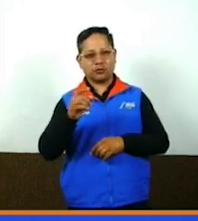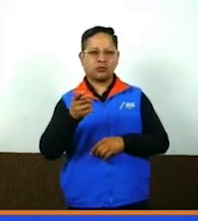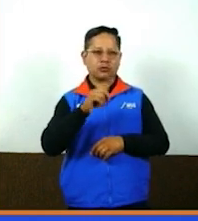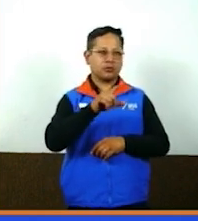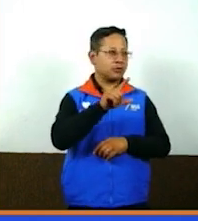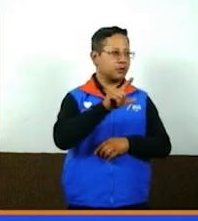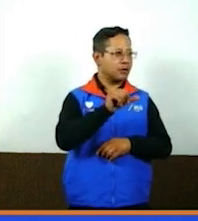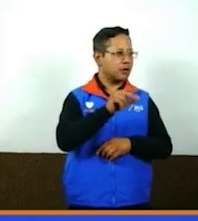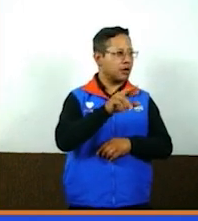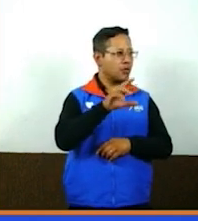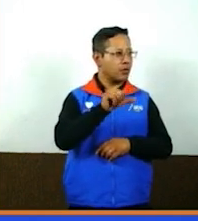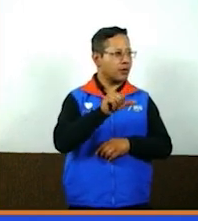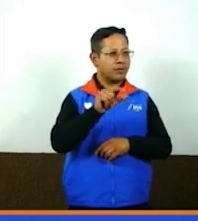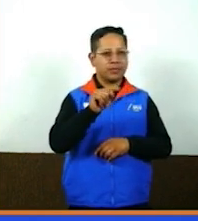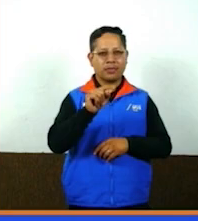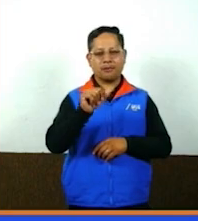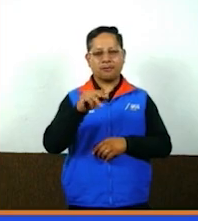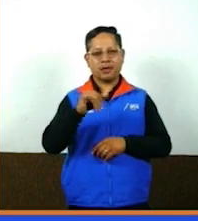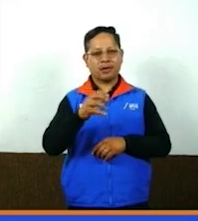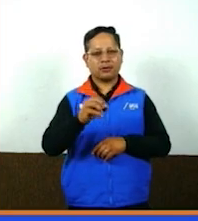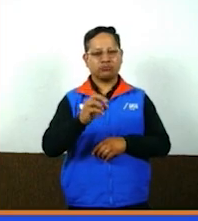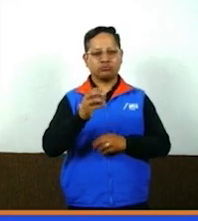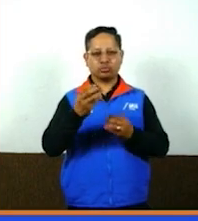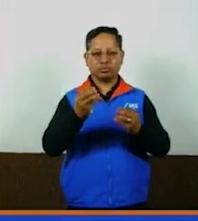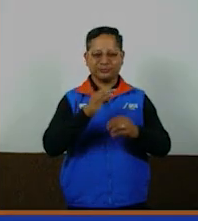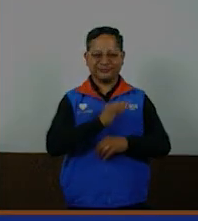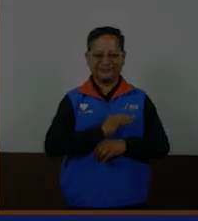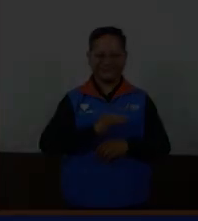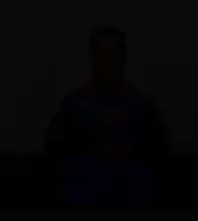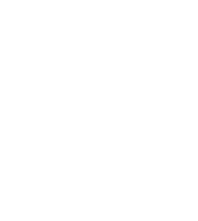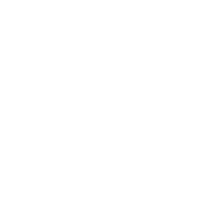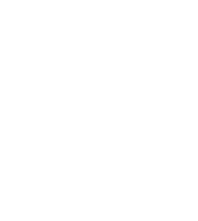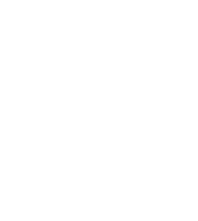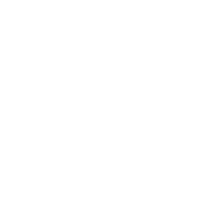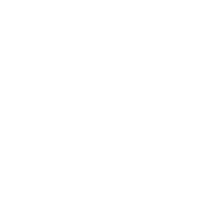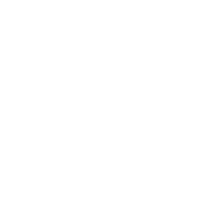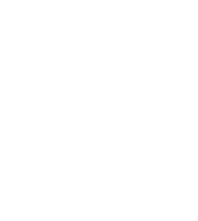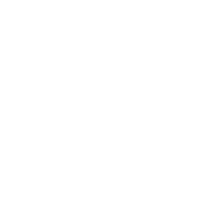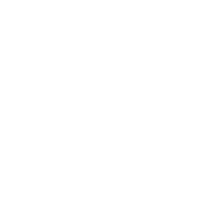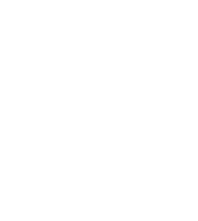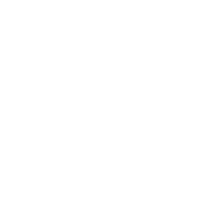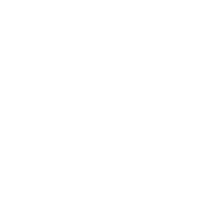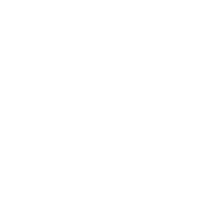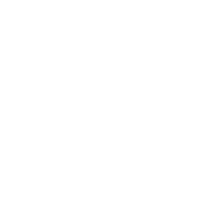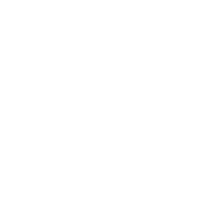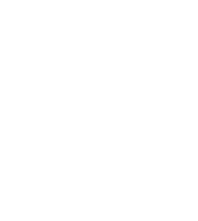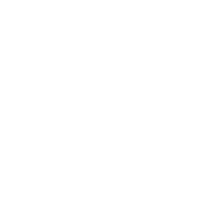Laura Tamayo de Bayer. Muchas felicidades y muchas gracias. Muy bien.